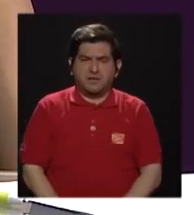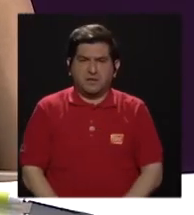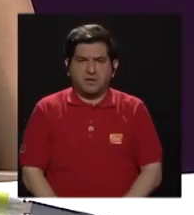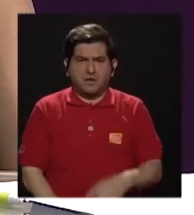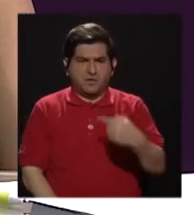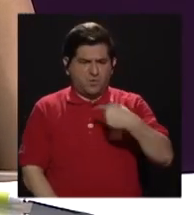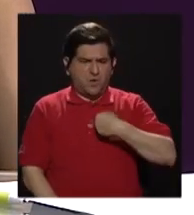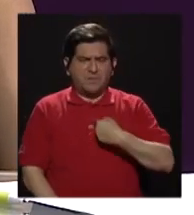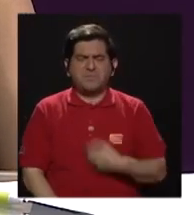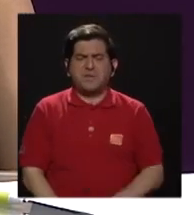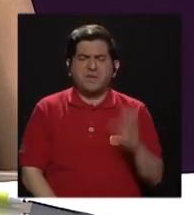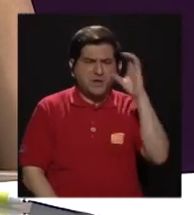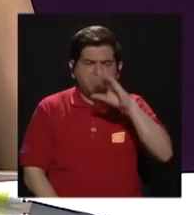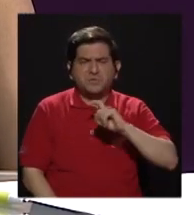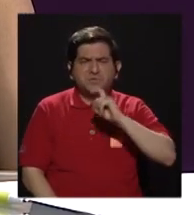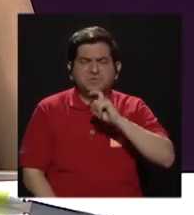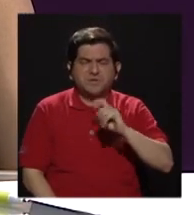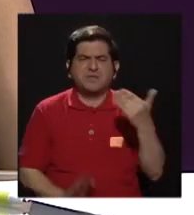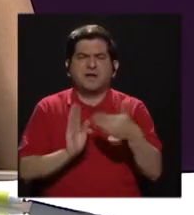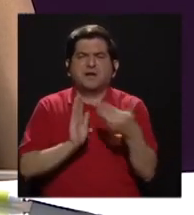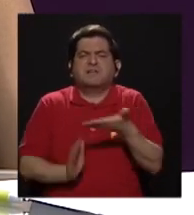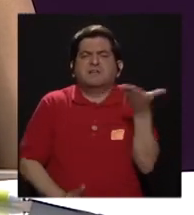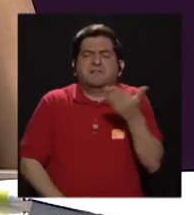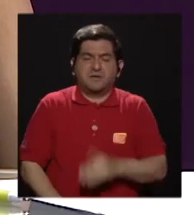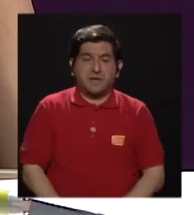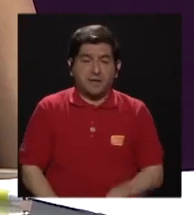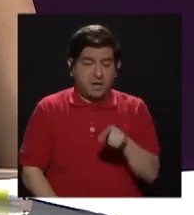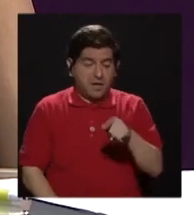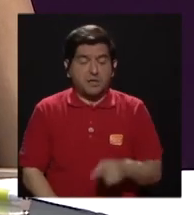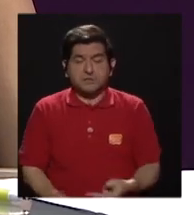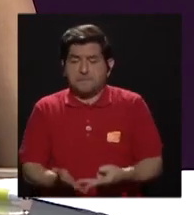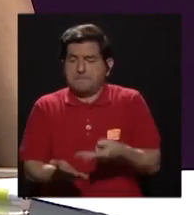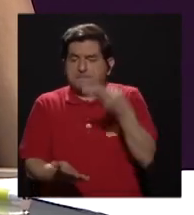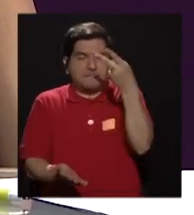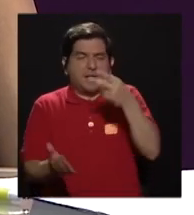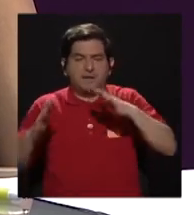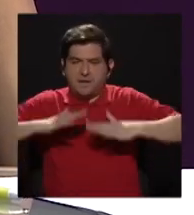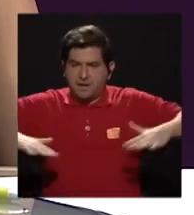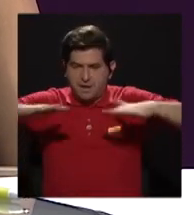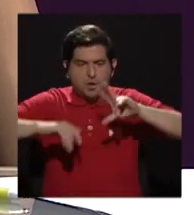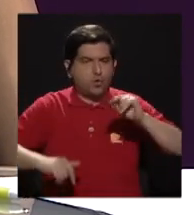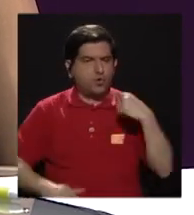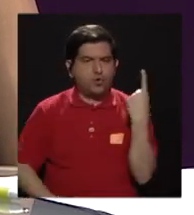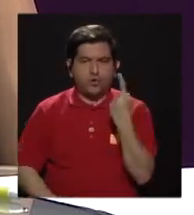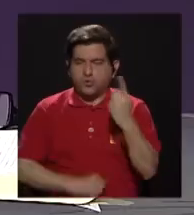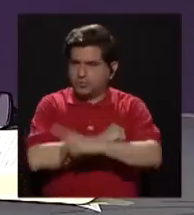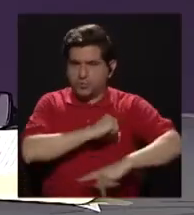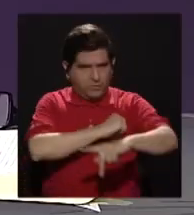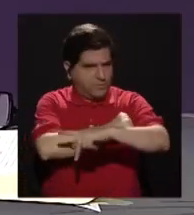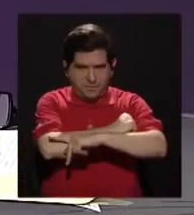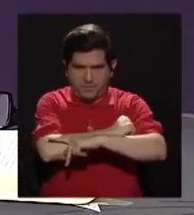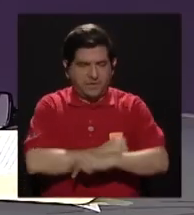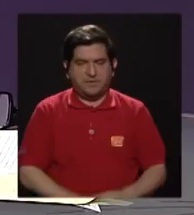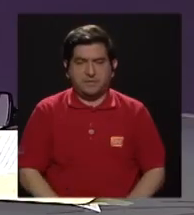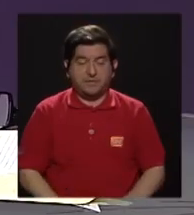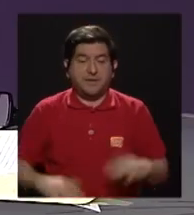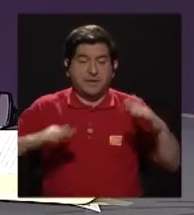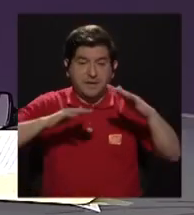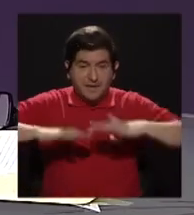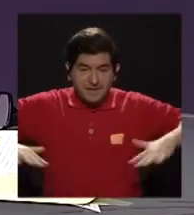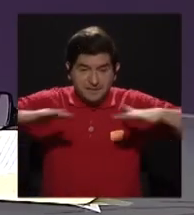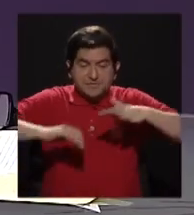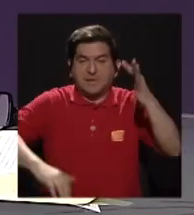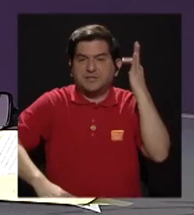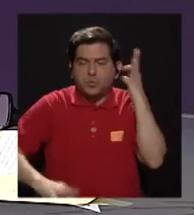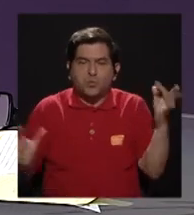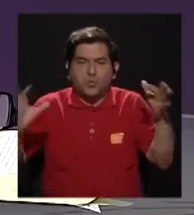mí la minería? Entonces, para mí son súper riquísimos esos espacios, porque no son espacios de nacionalidad, sino que son espacios de